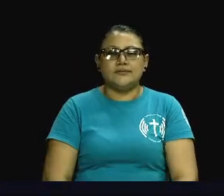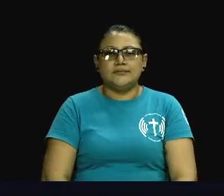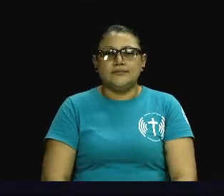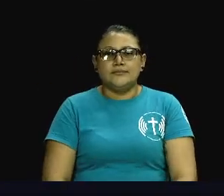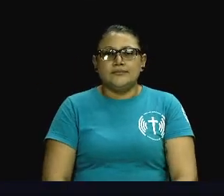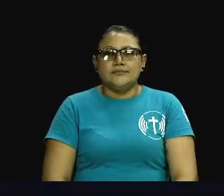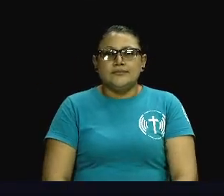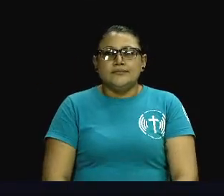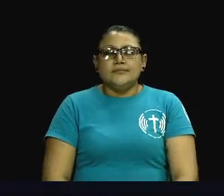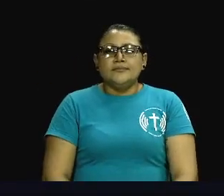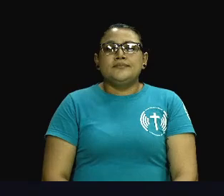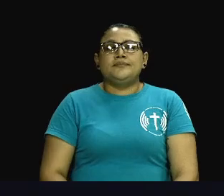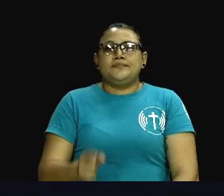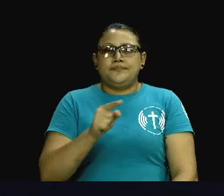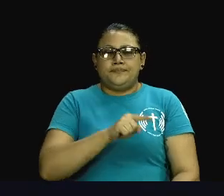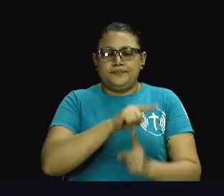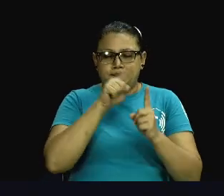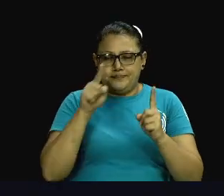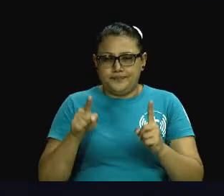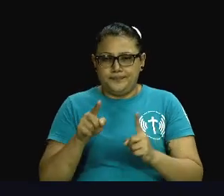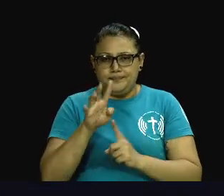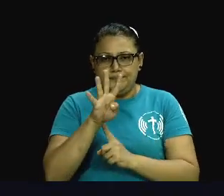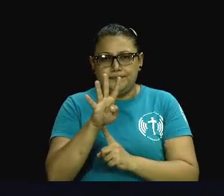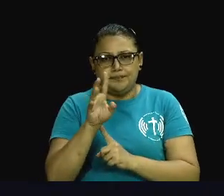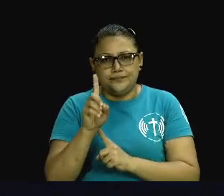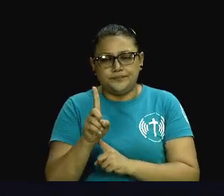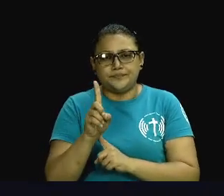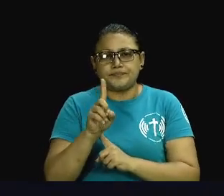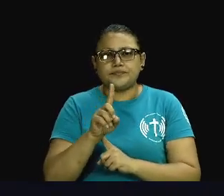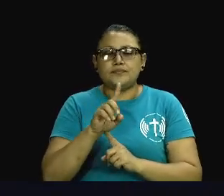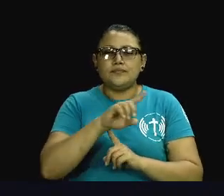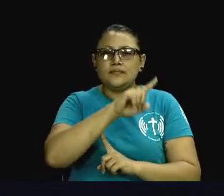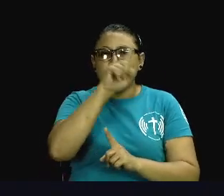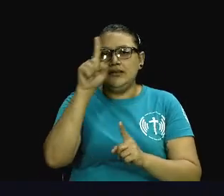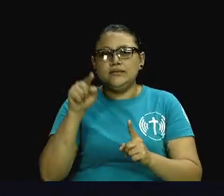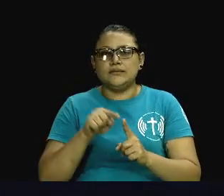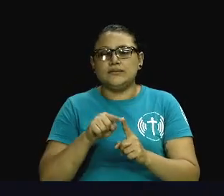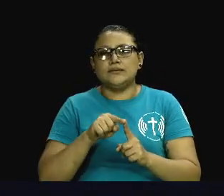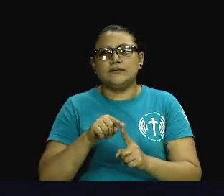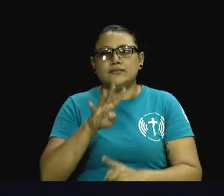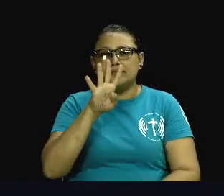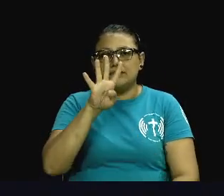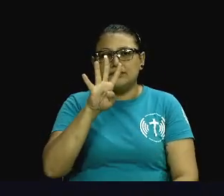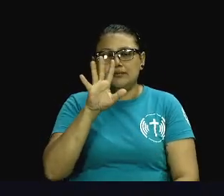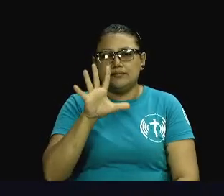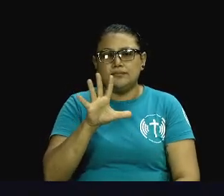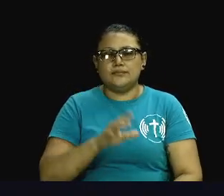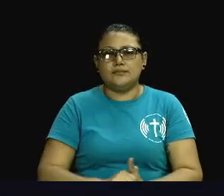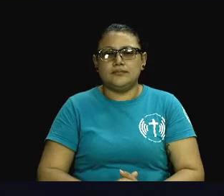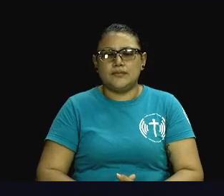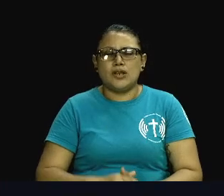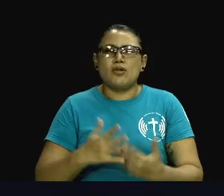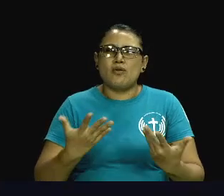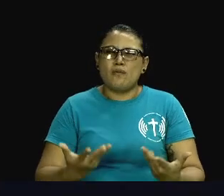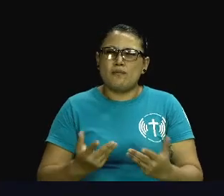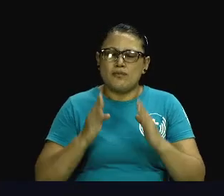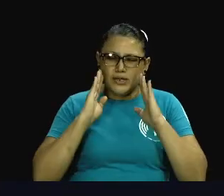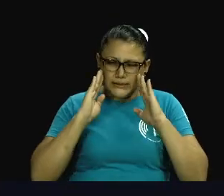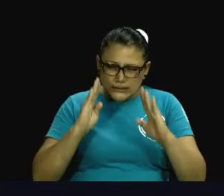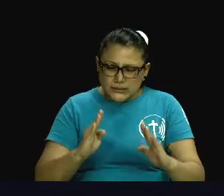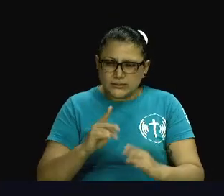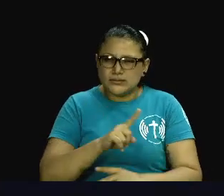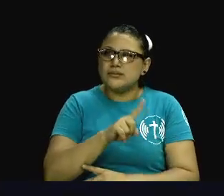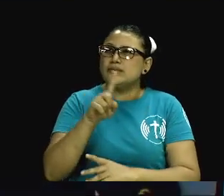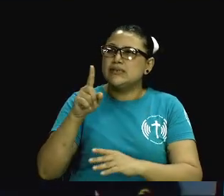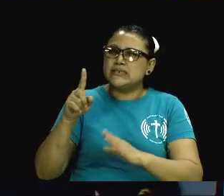del 41 al 45 el tema de esta tarde ponga atención a las pequeñas señales a las pequeñas